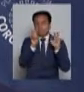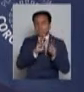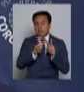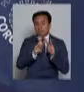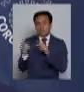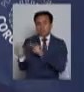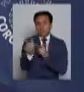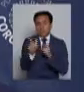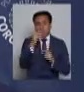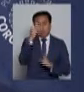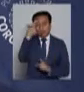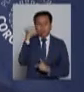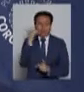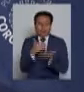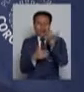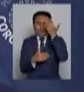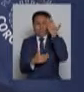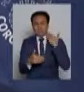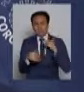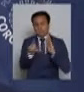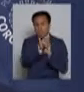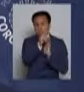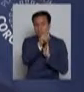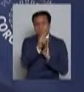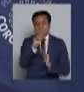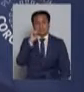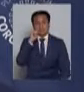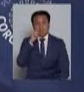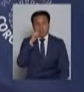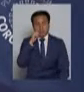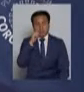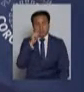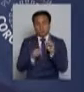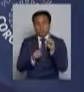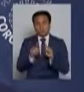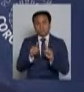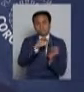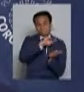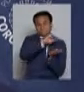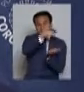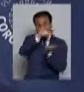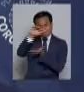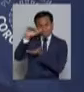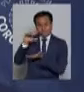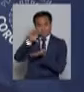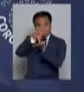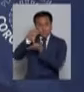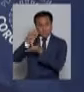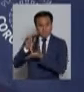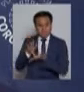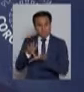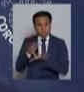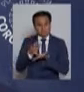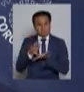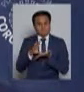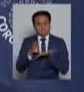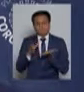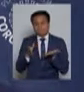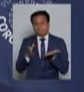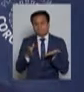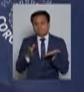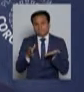de la Guerra de Corea, en realidad. Y eso significa que partidas que estaban destinadas a otros países